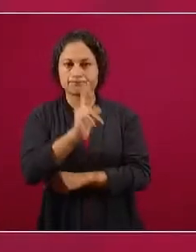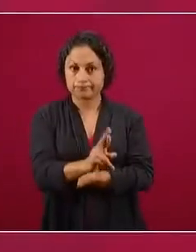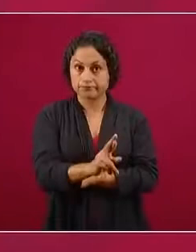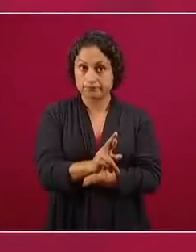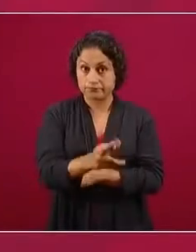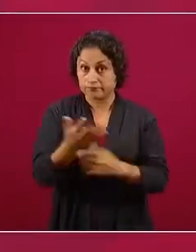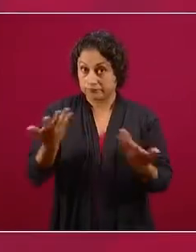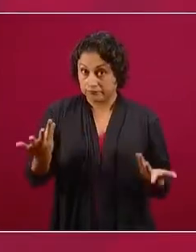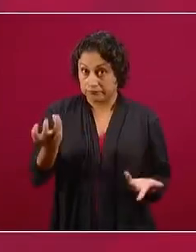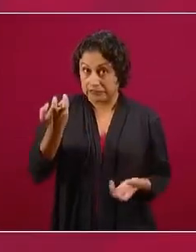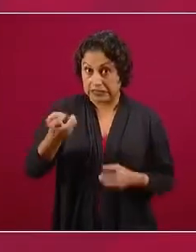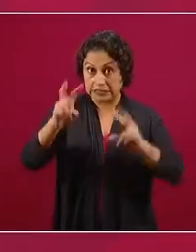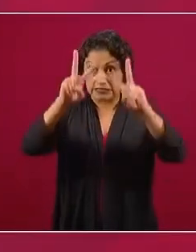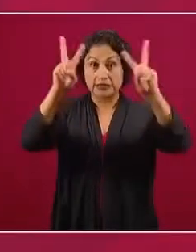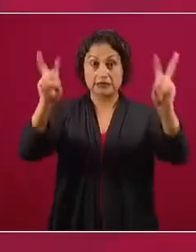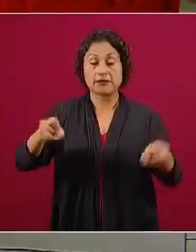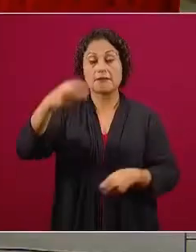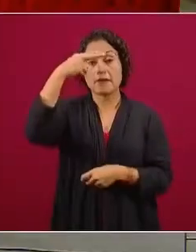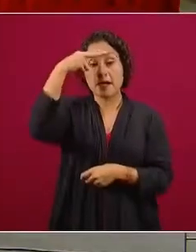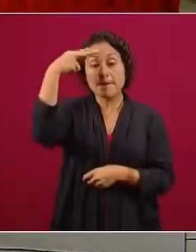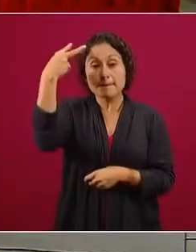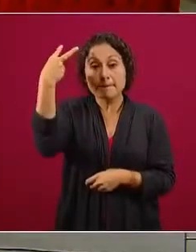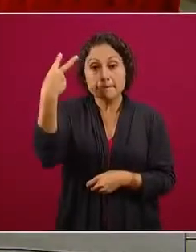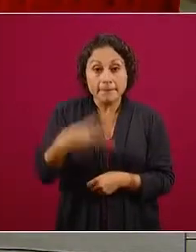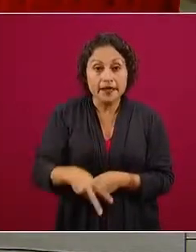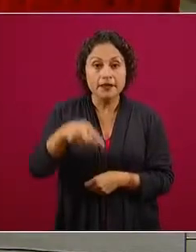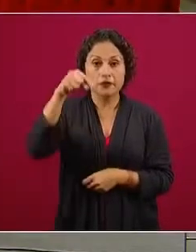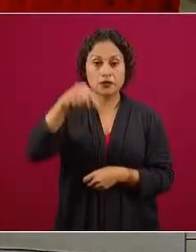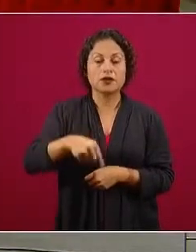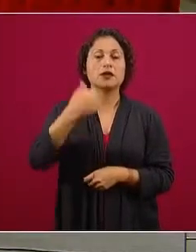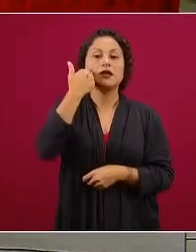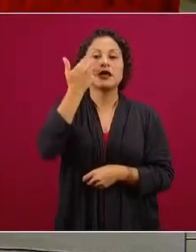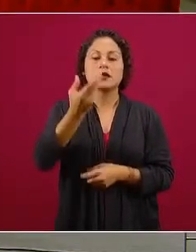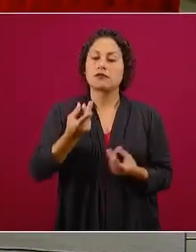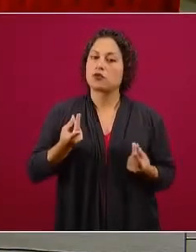que México todavía nos interesa que avance más rápido.